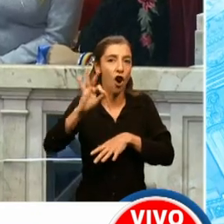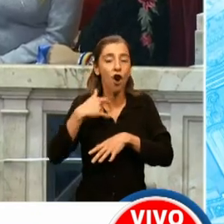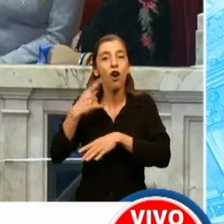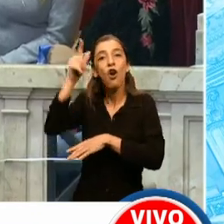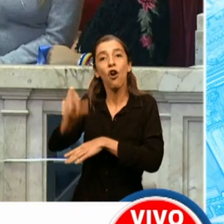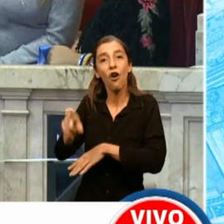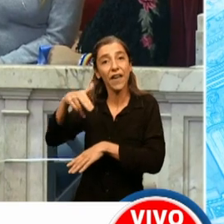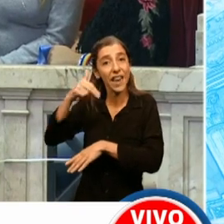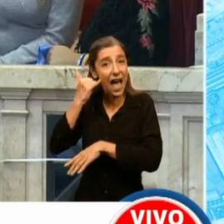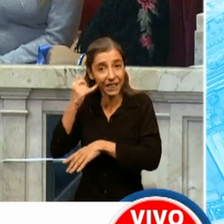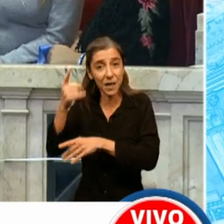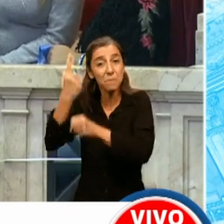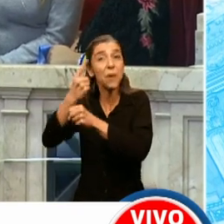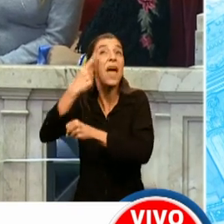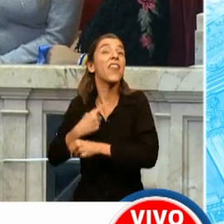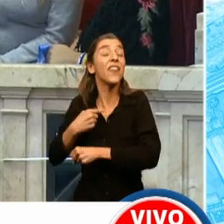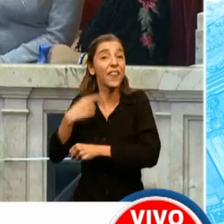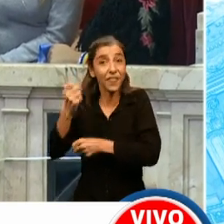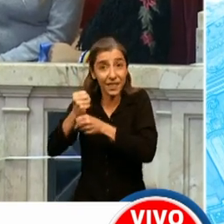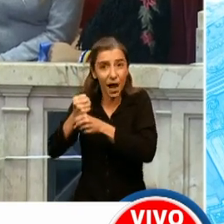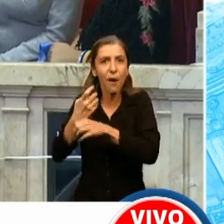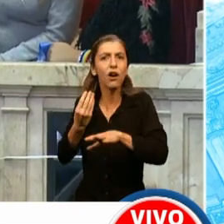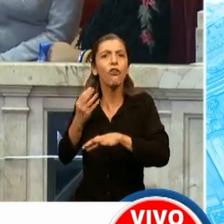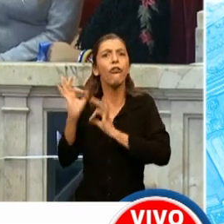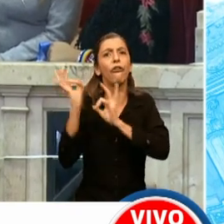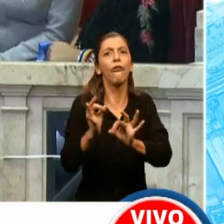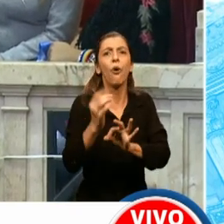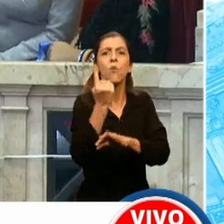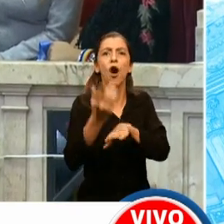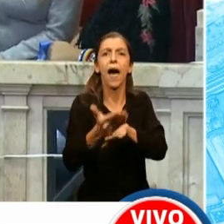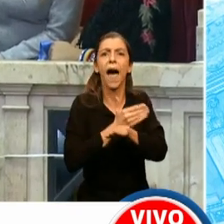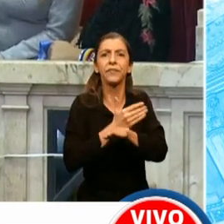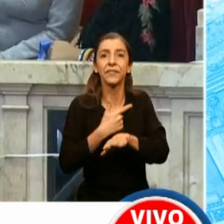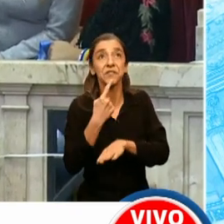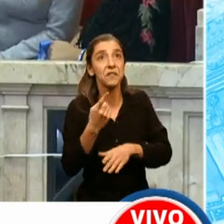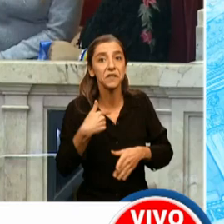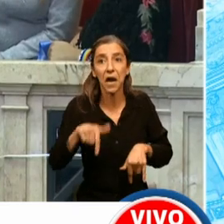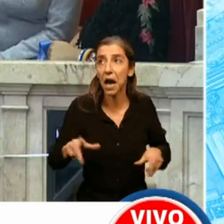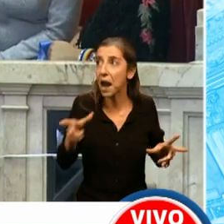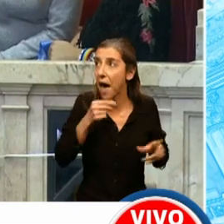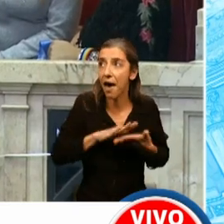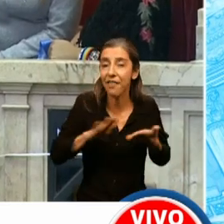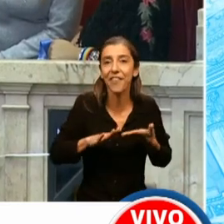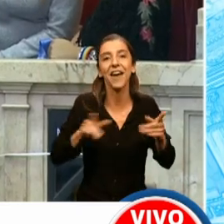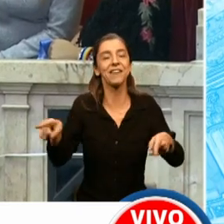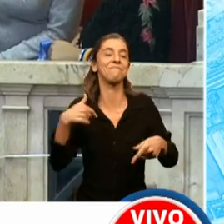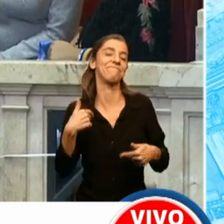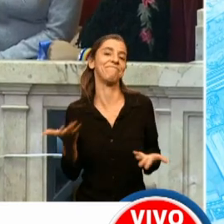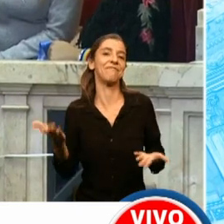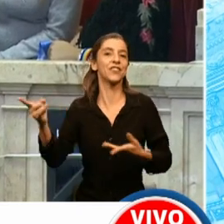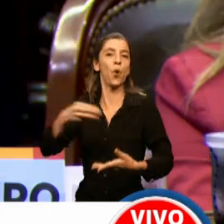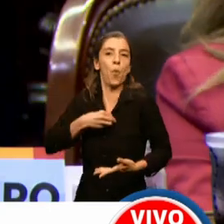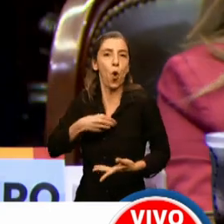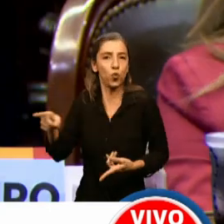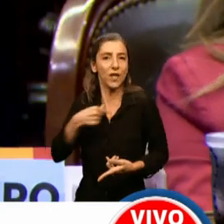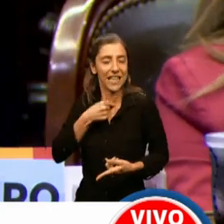hora antes a la cita mandaba mensaje decía che acá no hay nadie según ahora antes porque el trabajo es eso porque es esa voluntad y otra